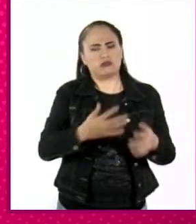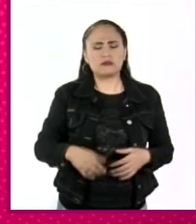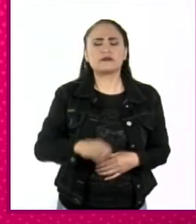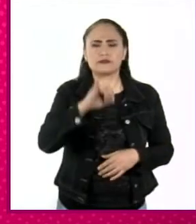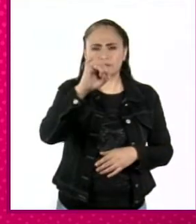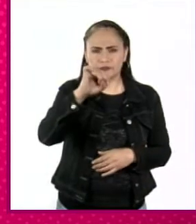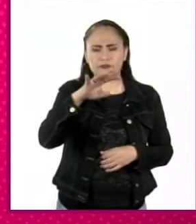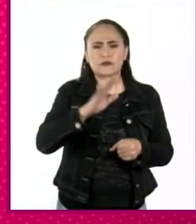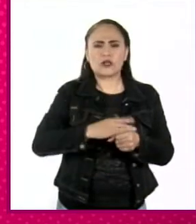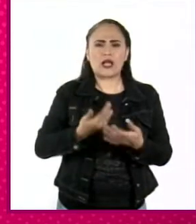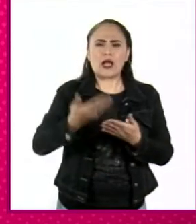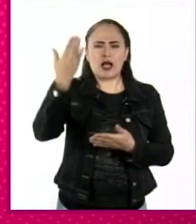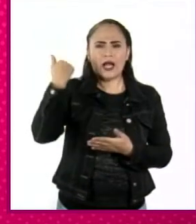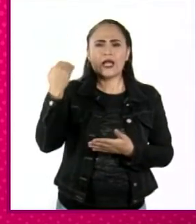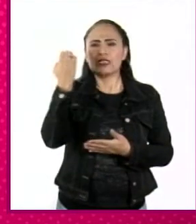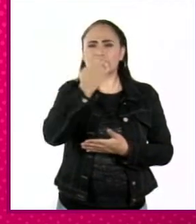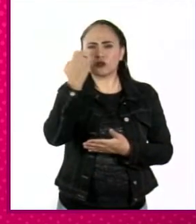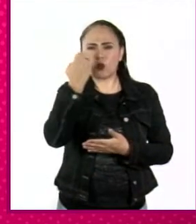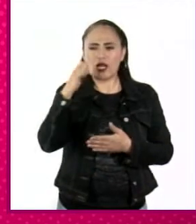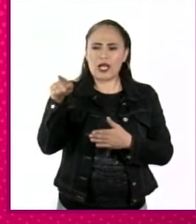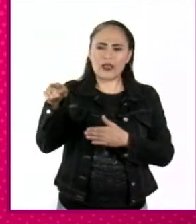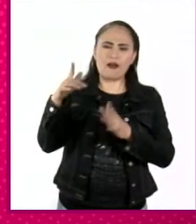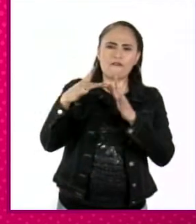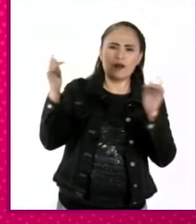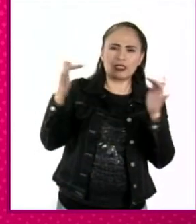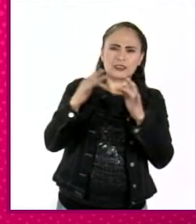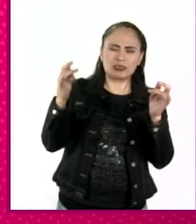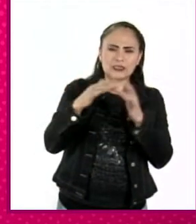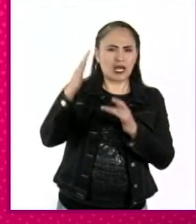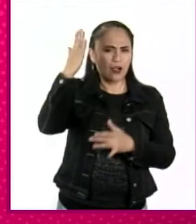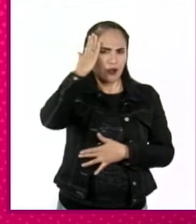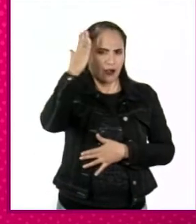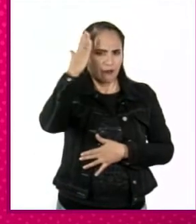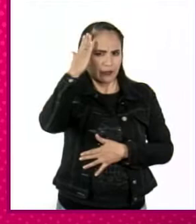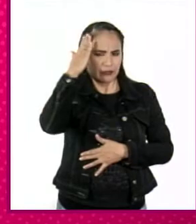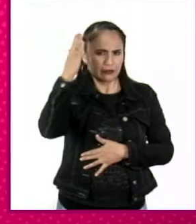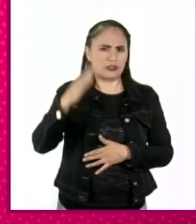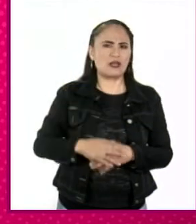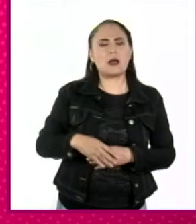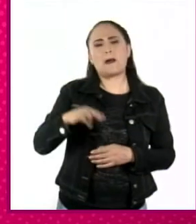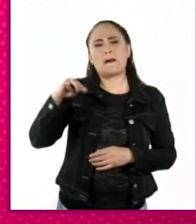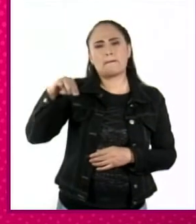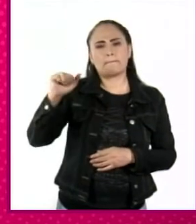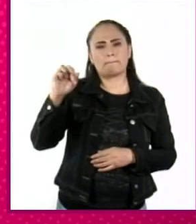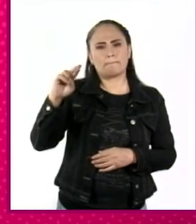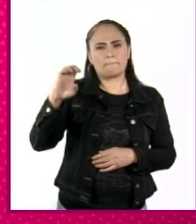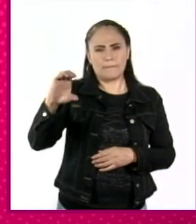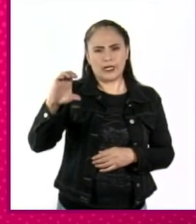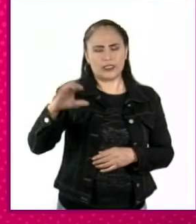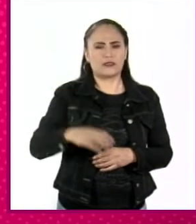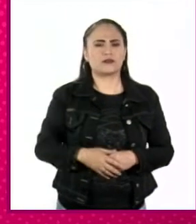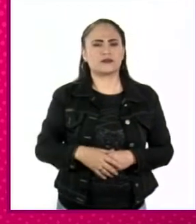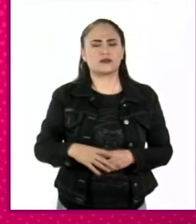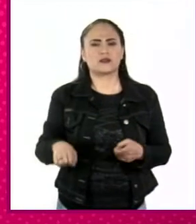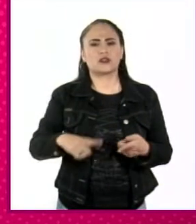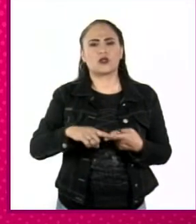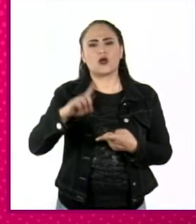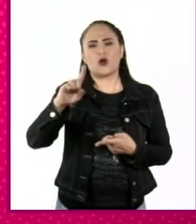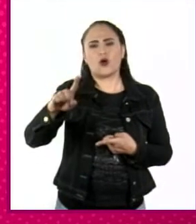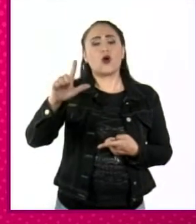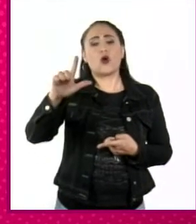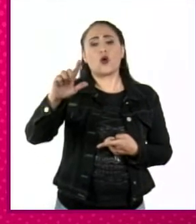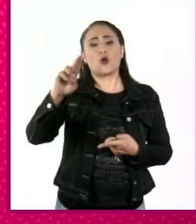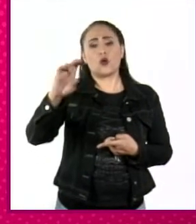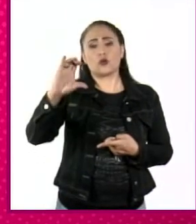decía la escuela francesa, encabezada por Marc Bloch, encabezada por Lucien Febvre,